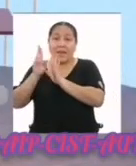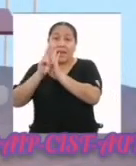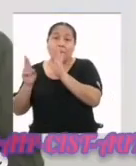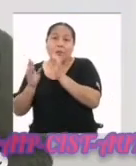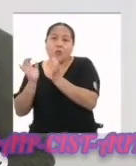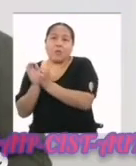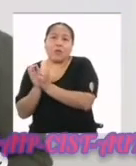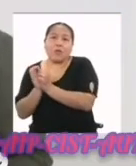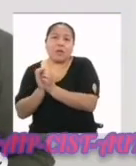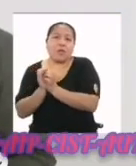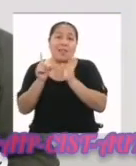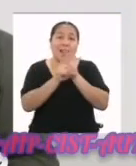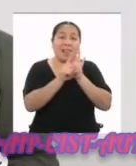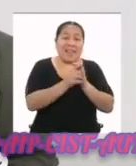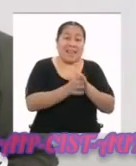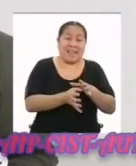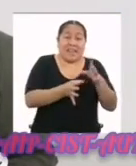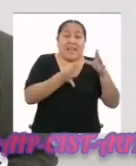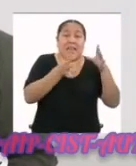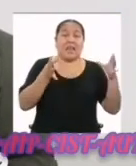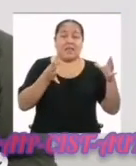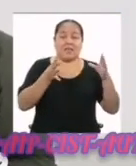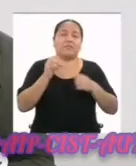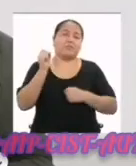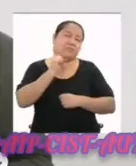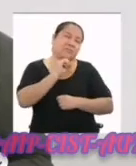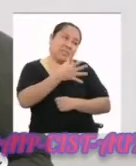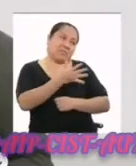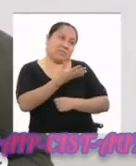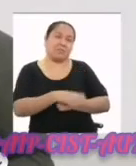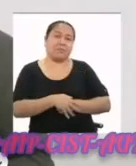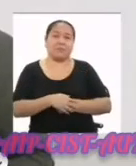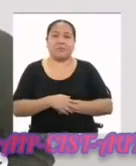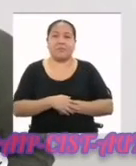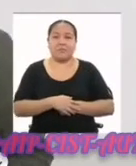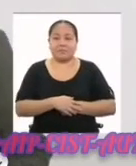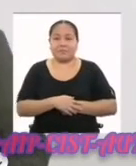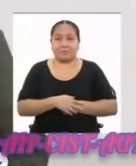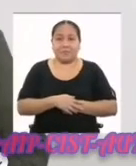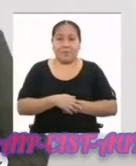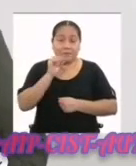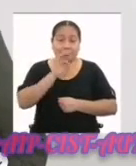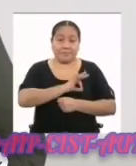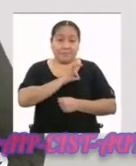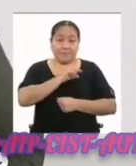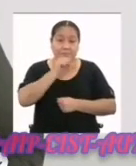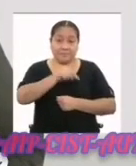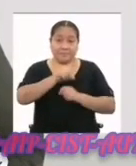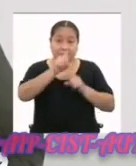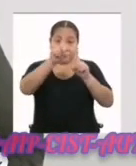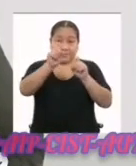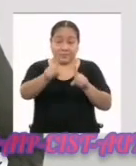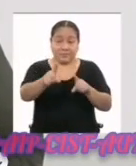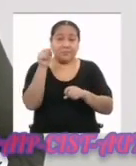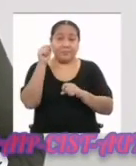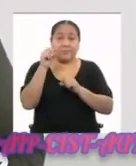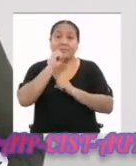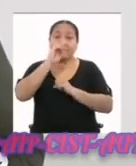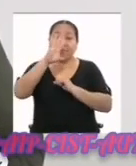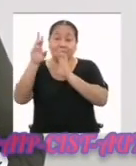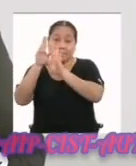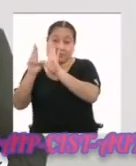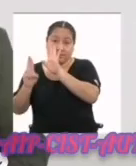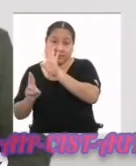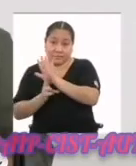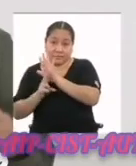reglamento. Sí, algo así. Ahora, aprovecho esta pregunta para decirles que los reglamentos de